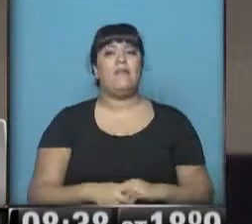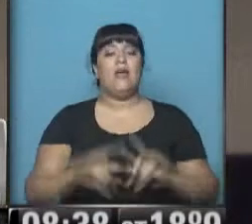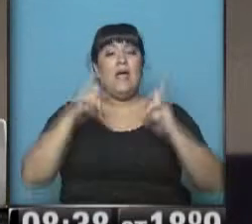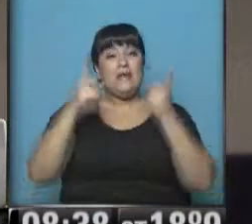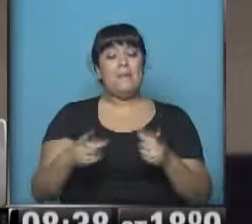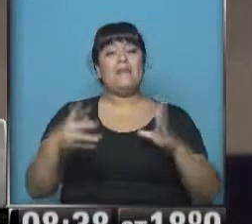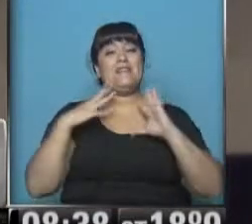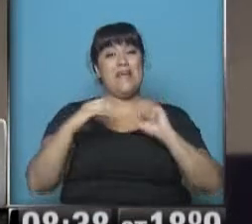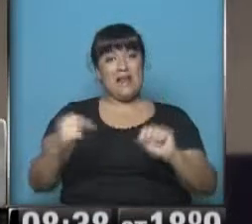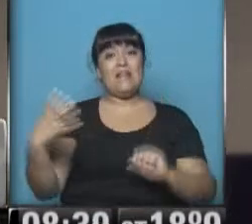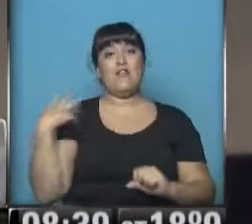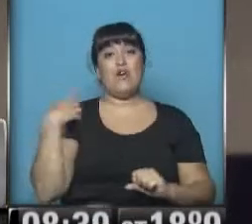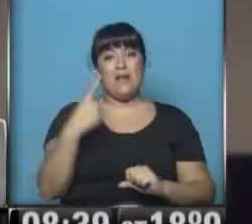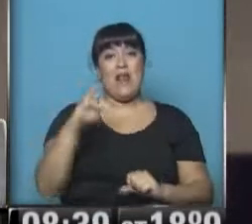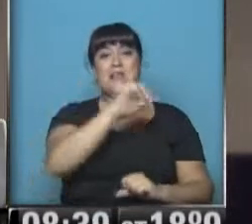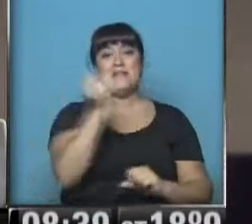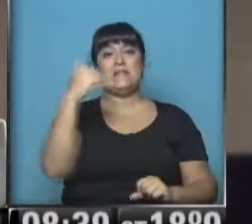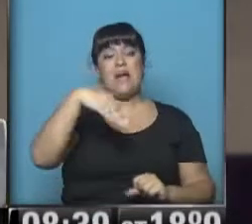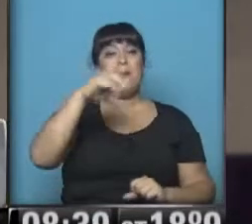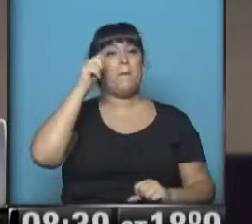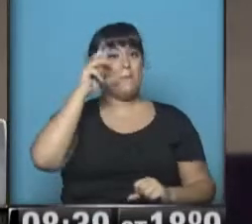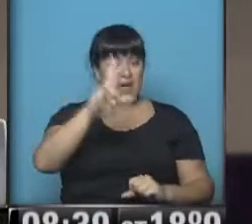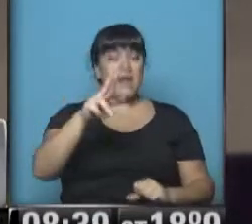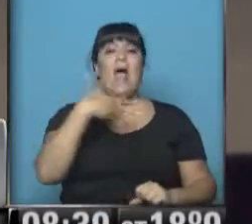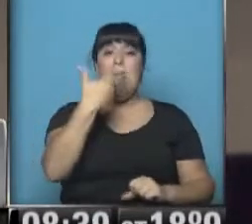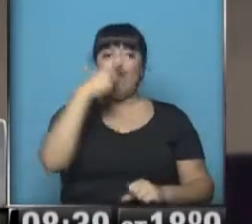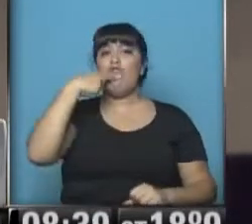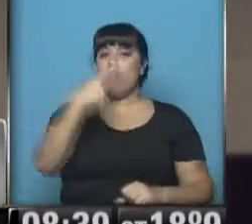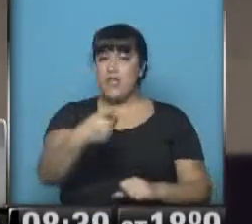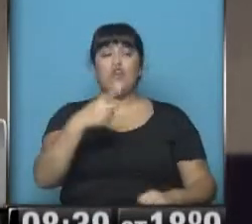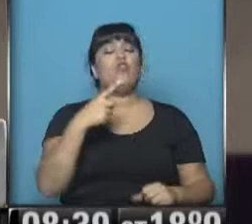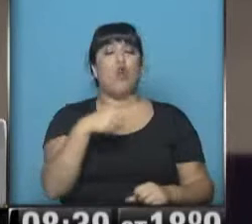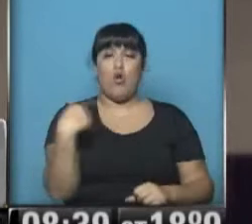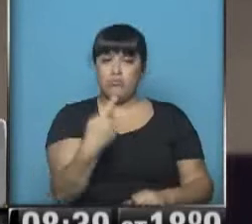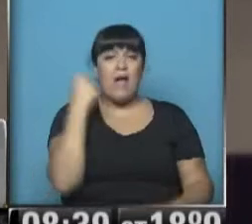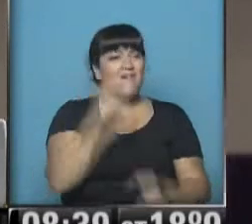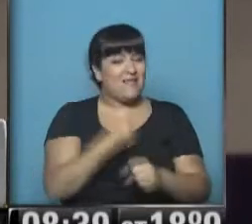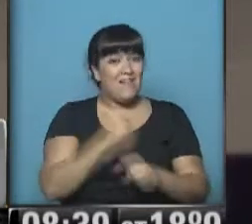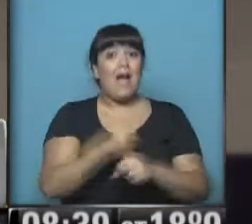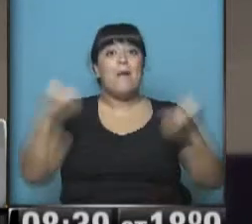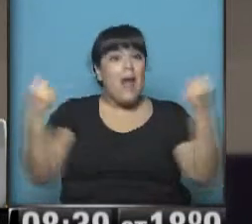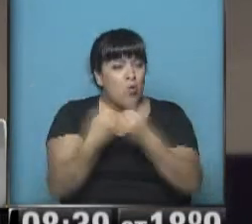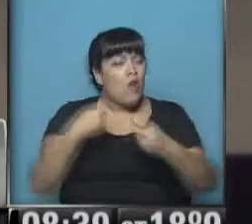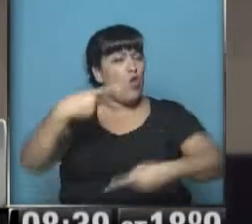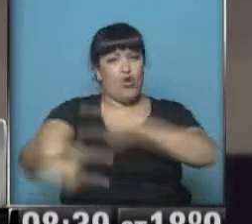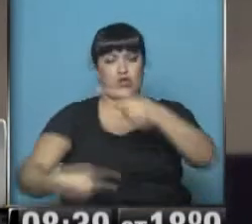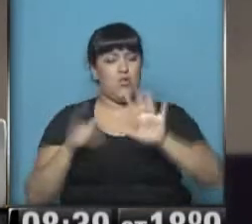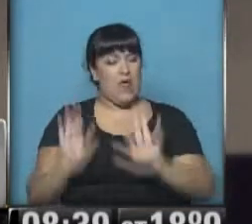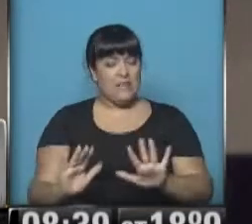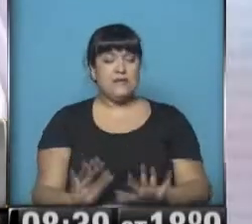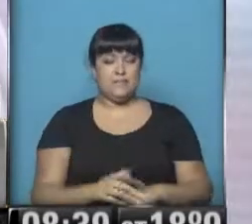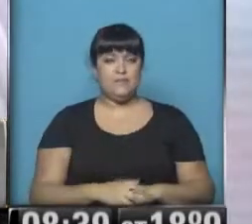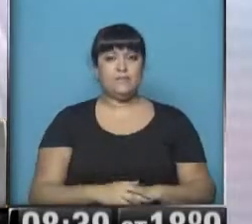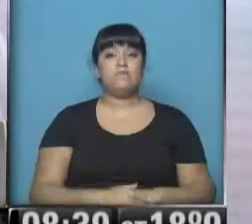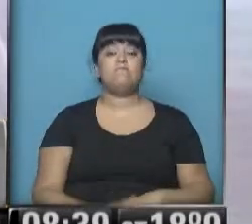general ernesto samper habló dijo que estaba dispuesto a hacer todo lo posible por que este acuerdo de paz siga adelante thelma esperemos